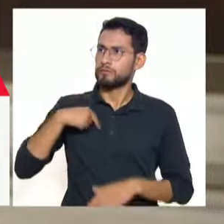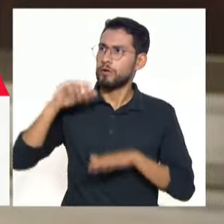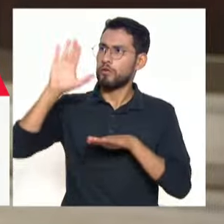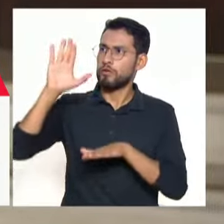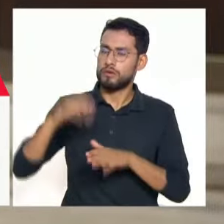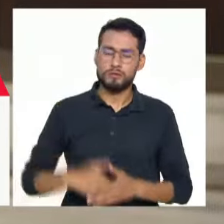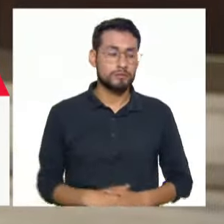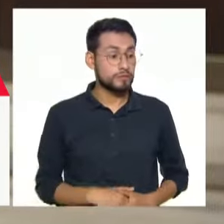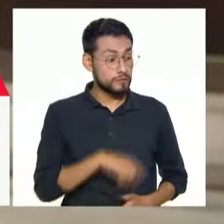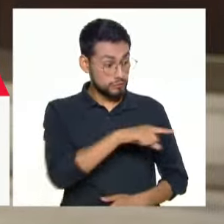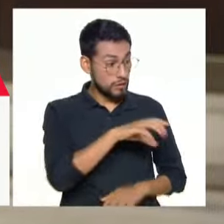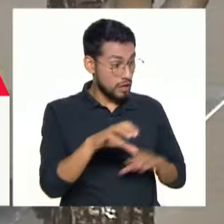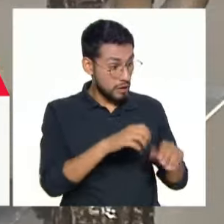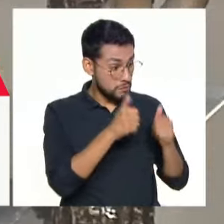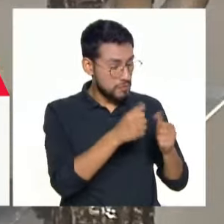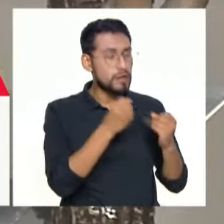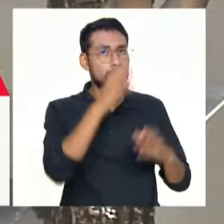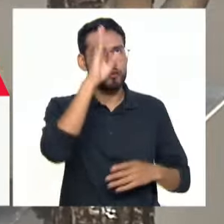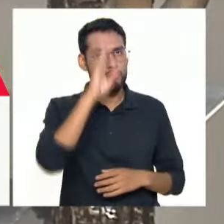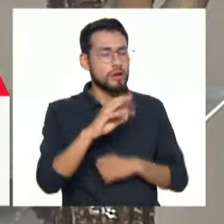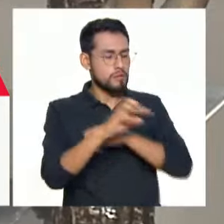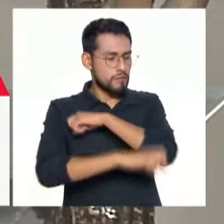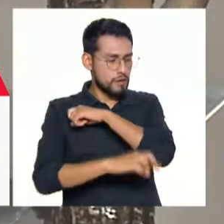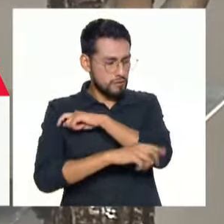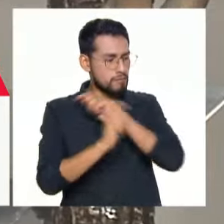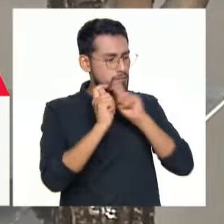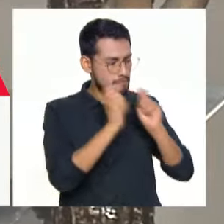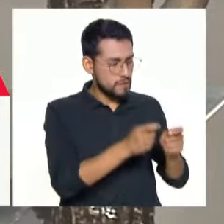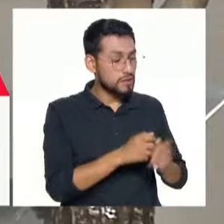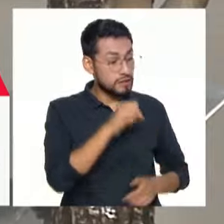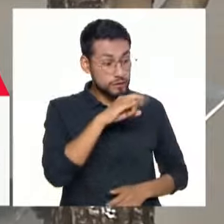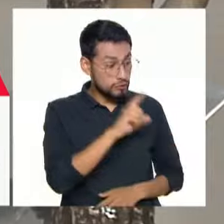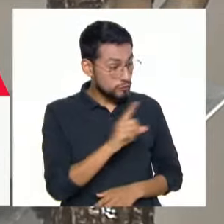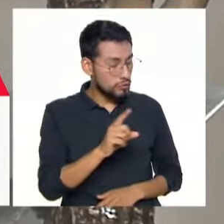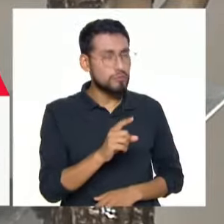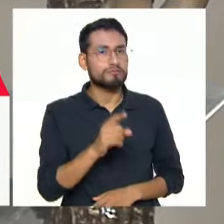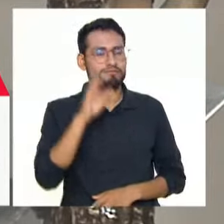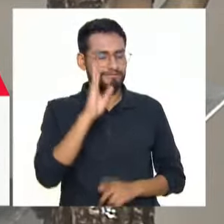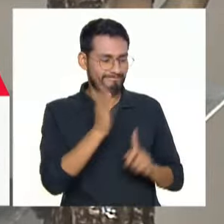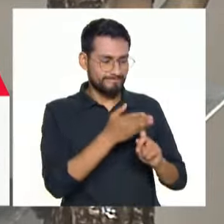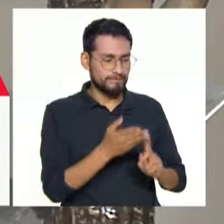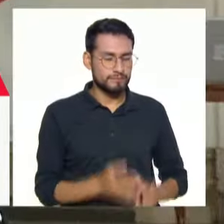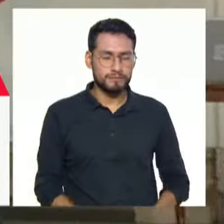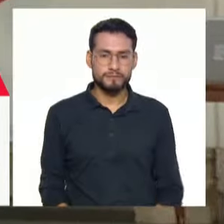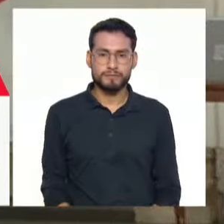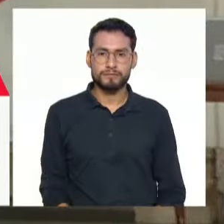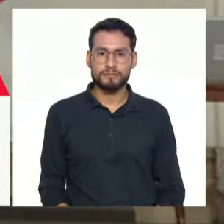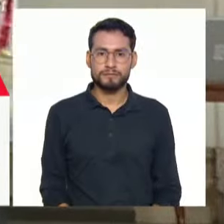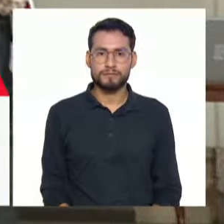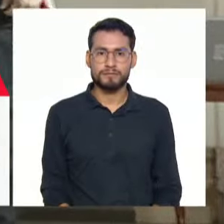juro. Si así lo hiciera, que Dios y la patria lo premien, y si no, se lo demanden.